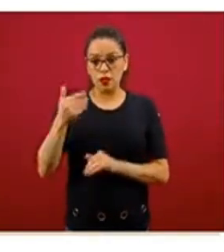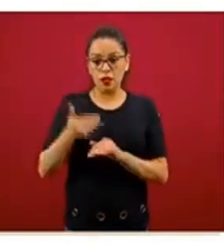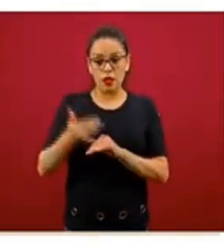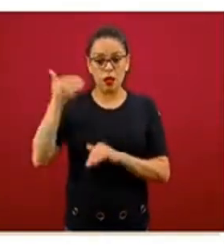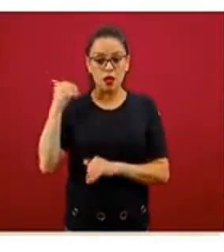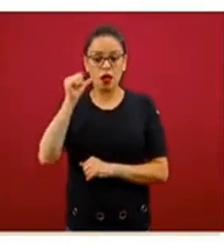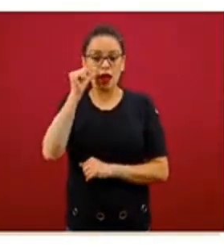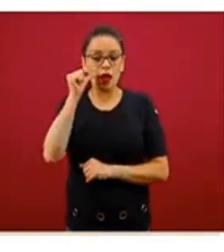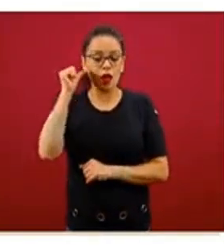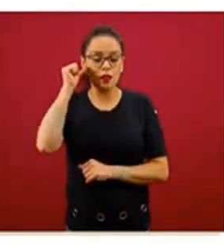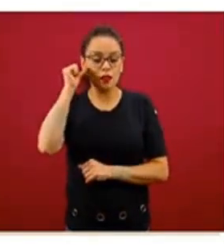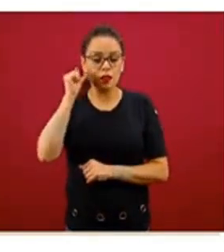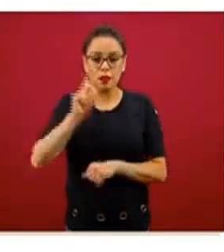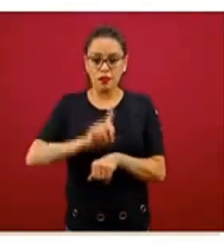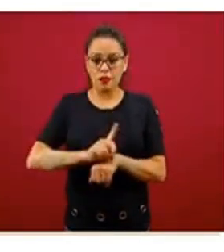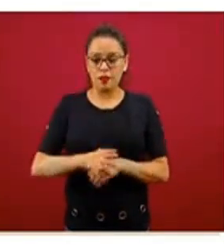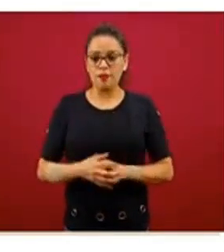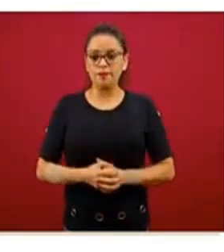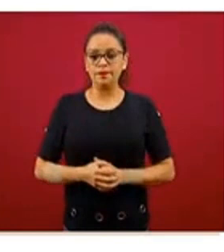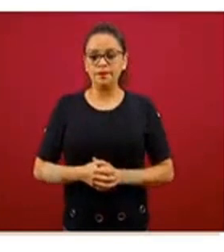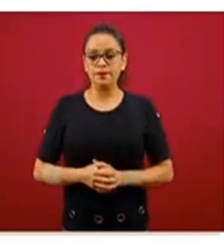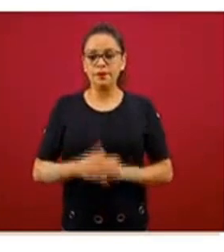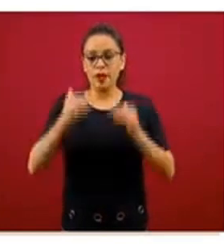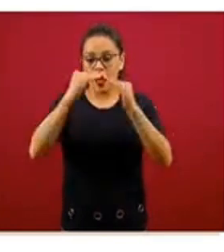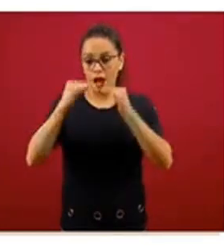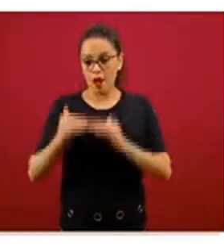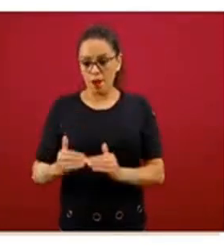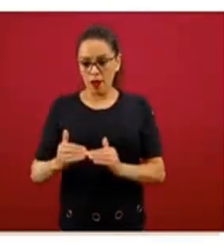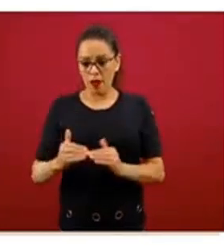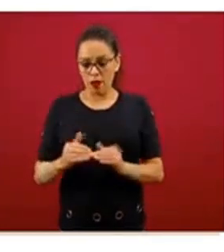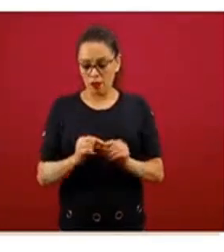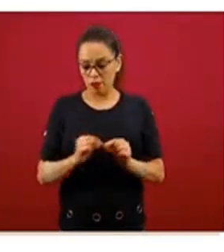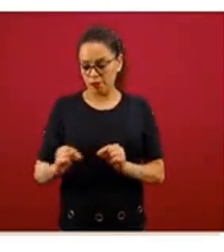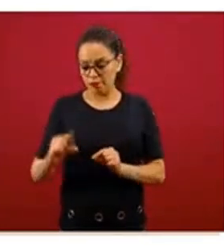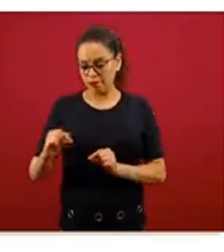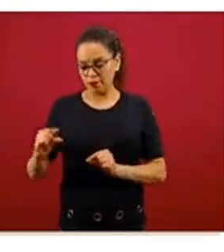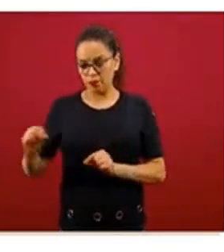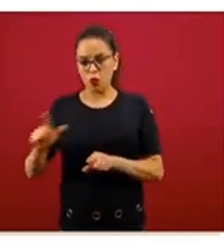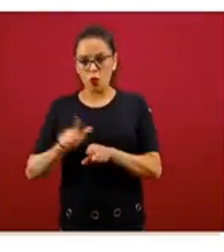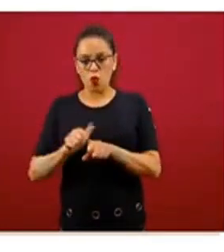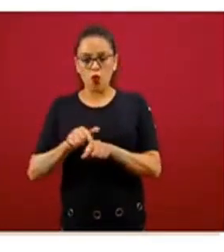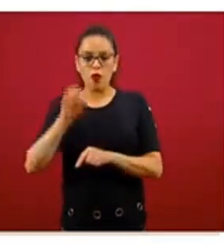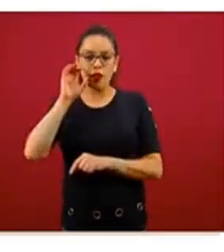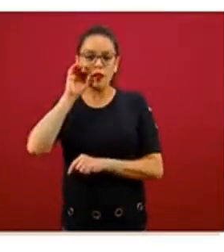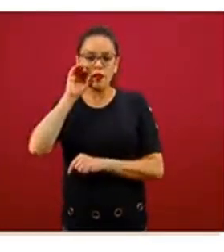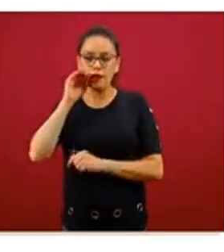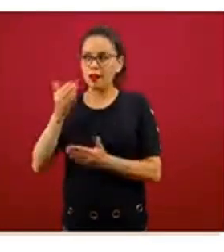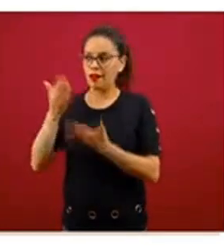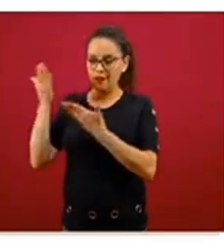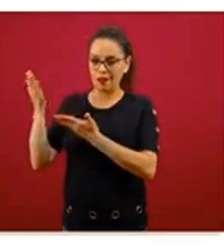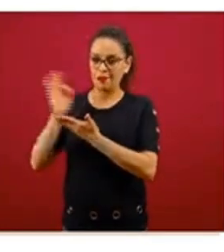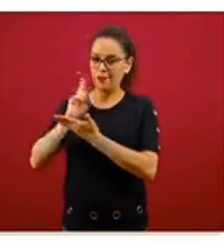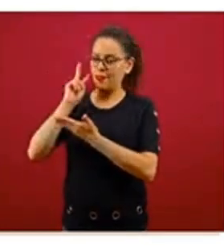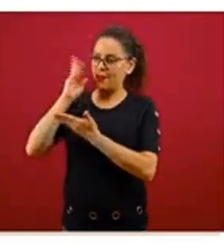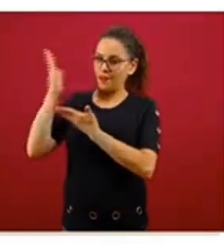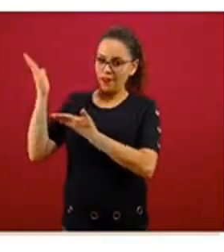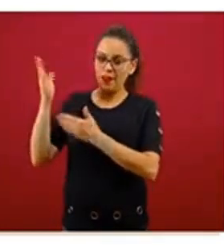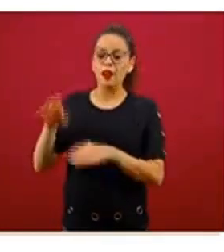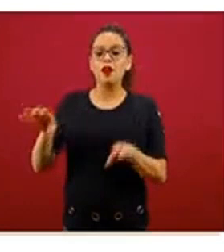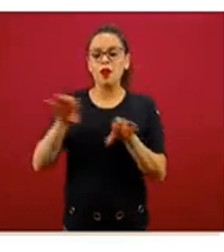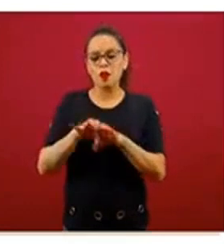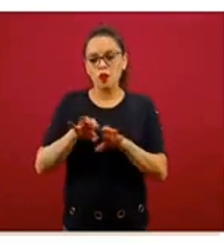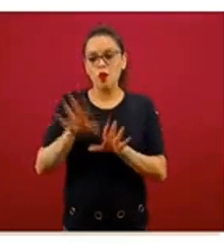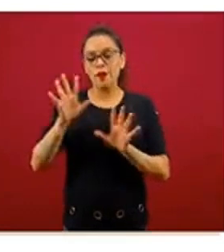día de ayer. Y en la parte de abajo podemos ver precisamente en las barras naranjas cómo va un poco la tendencia de los casos que se